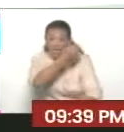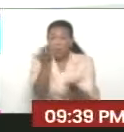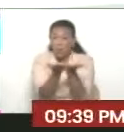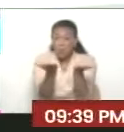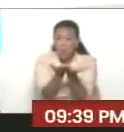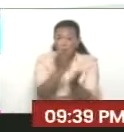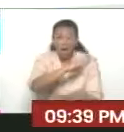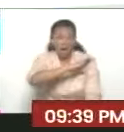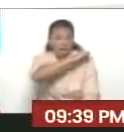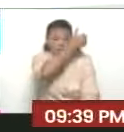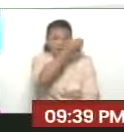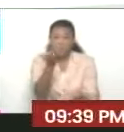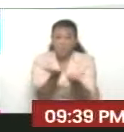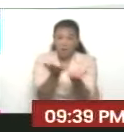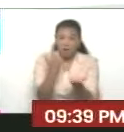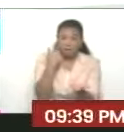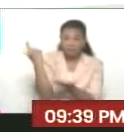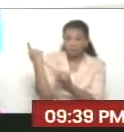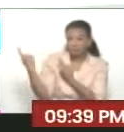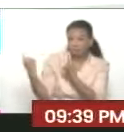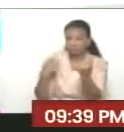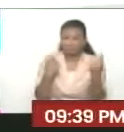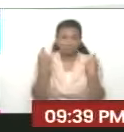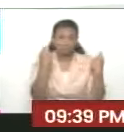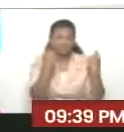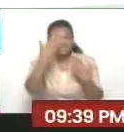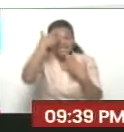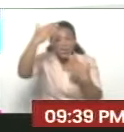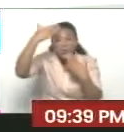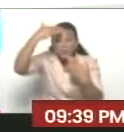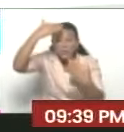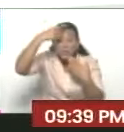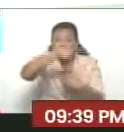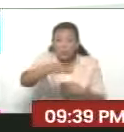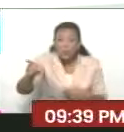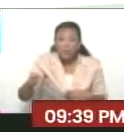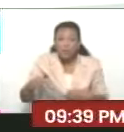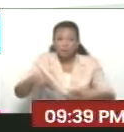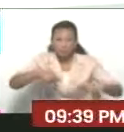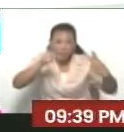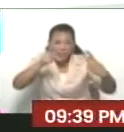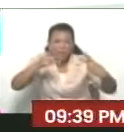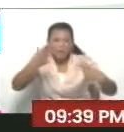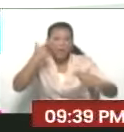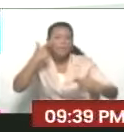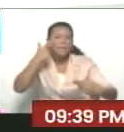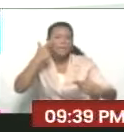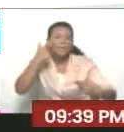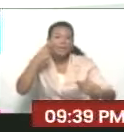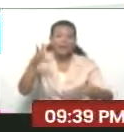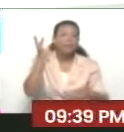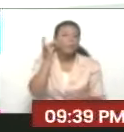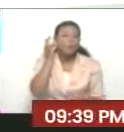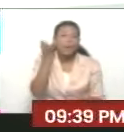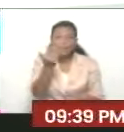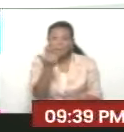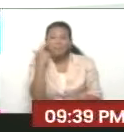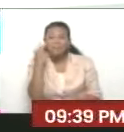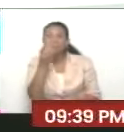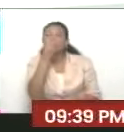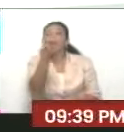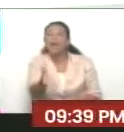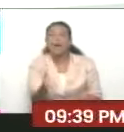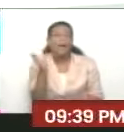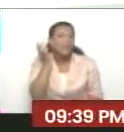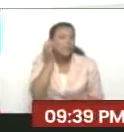plantel. Bueno, mi saludo. Mira, ponme la cámara para que el beso no es para ti, es para ella.